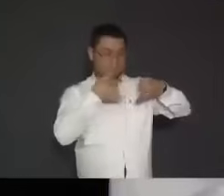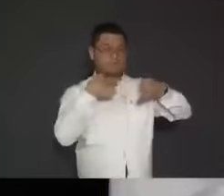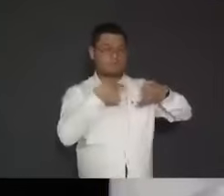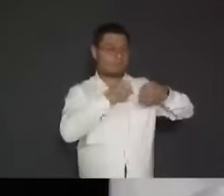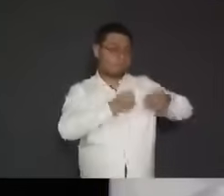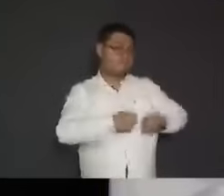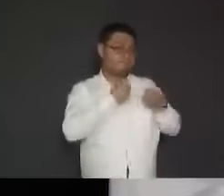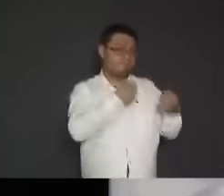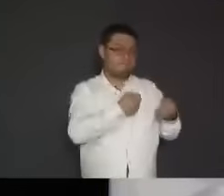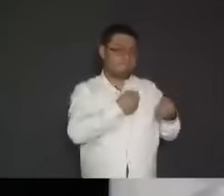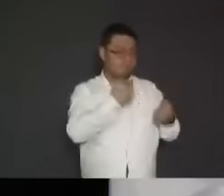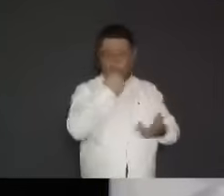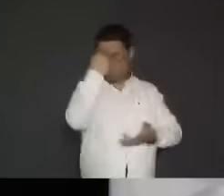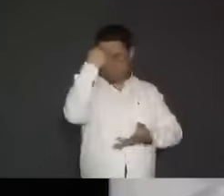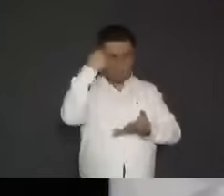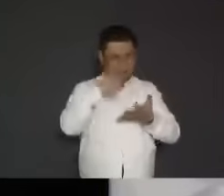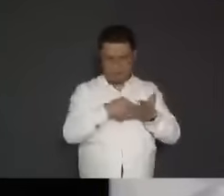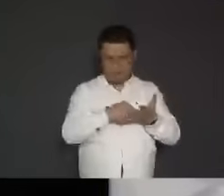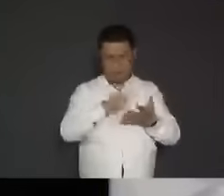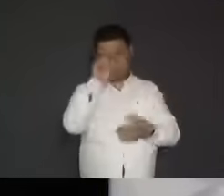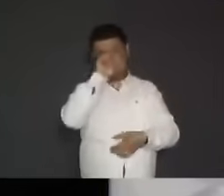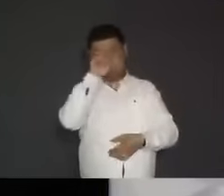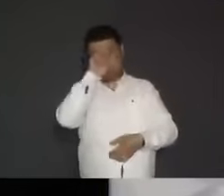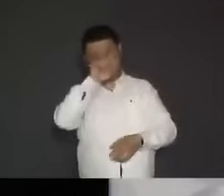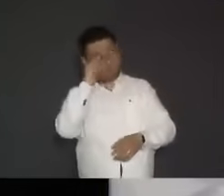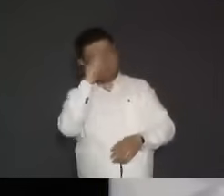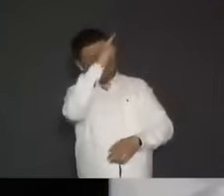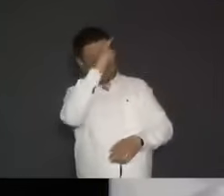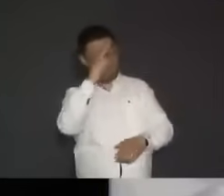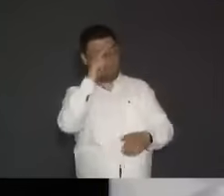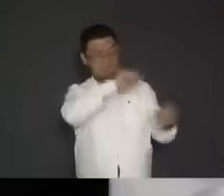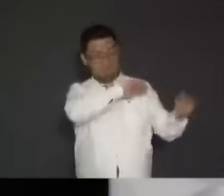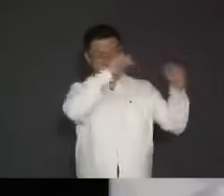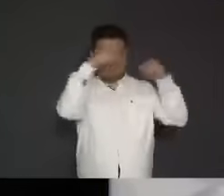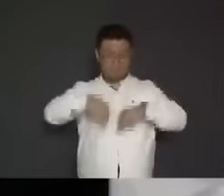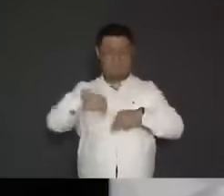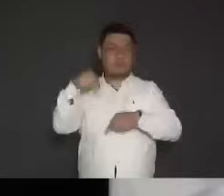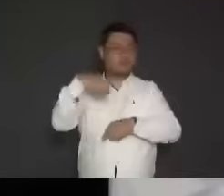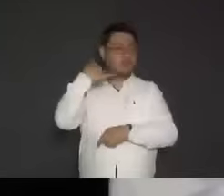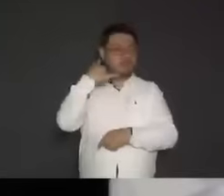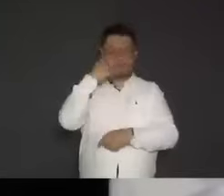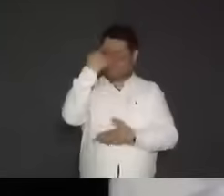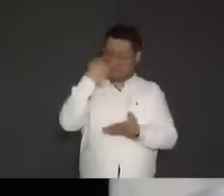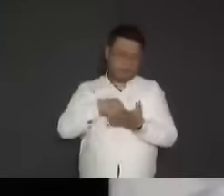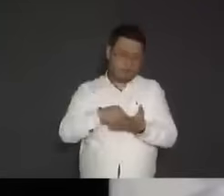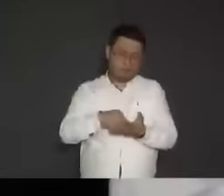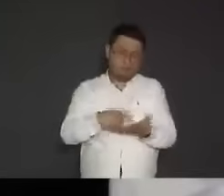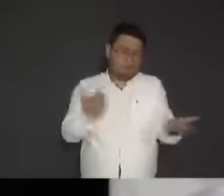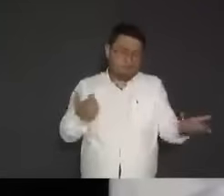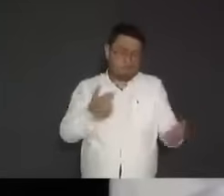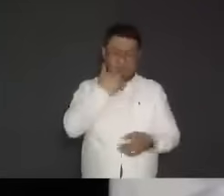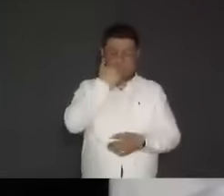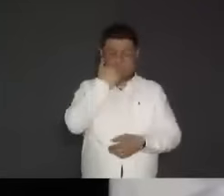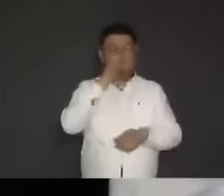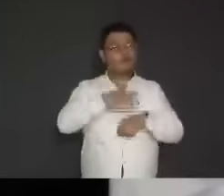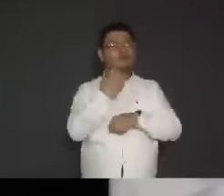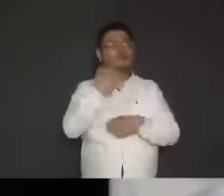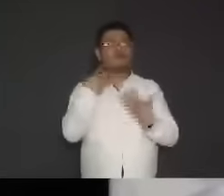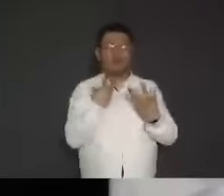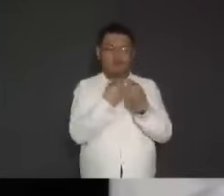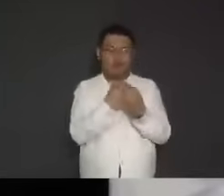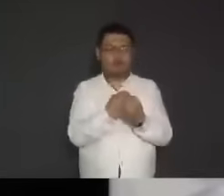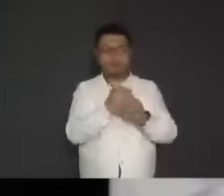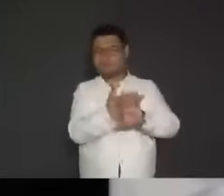creo que con su nueva asesora en materia de seguridad a Yucatán le pueda ir bien. No van a llegar y por eso juntos lo vamos a